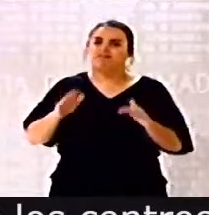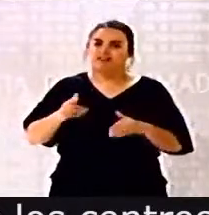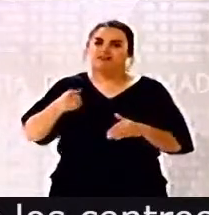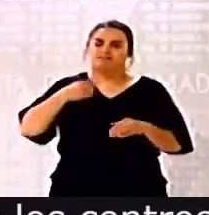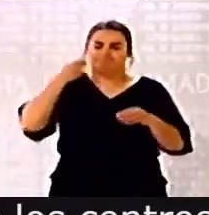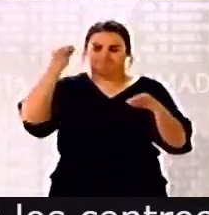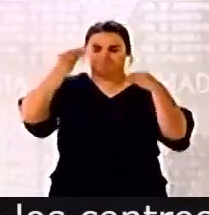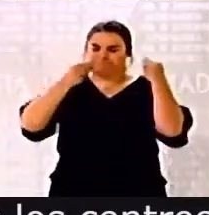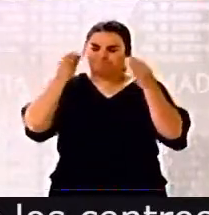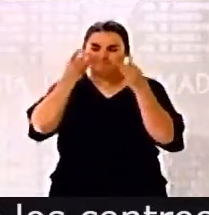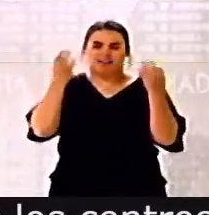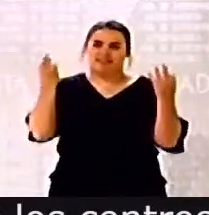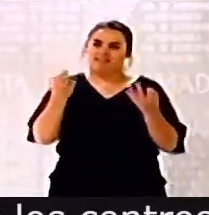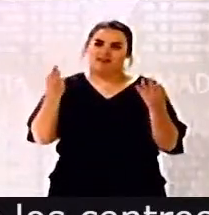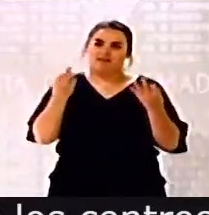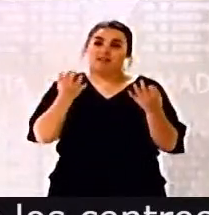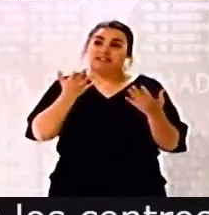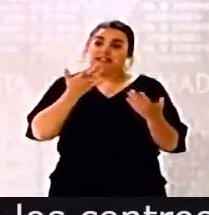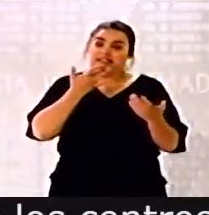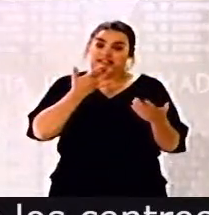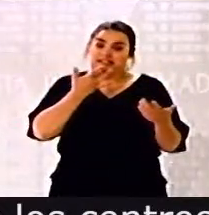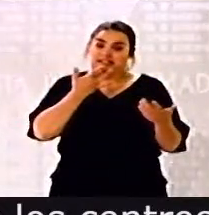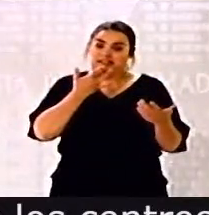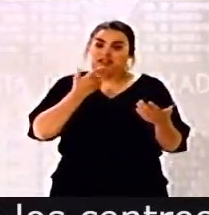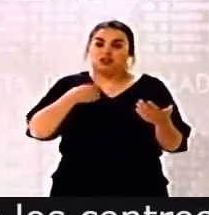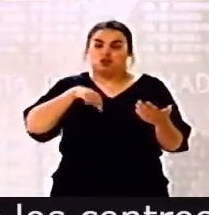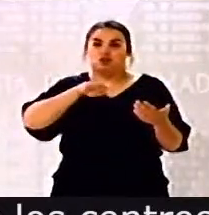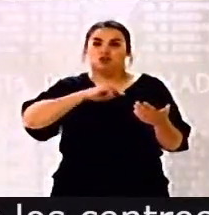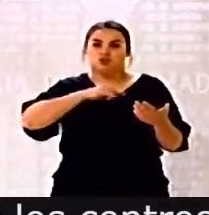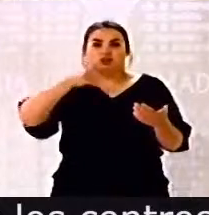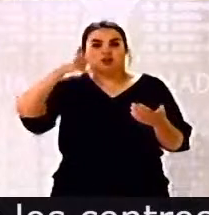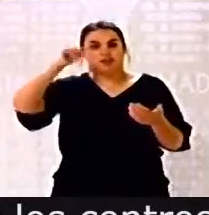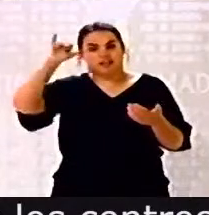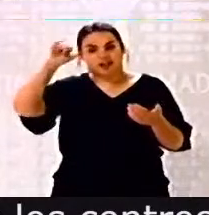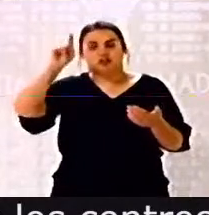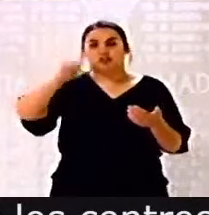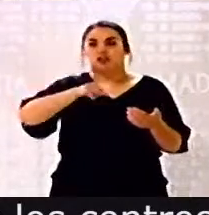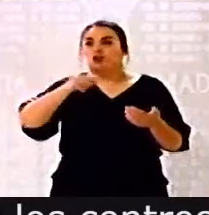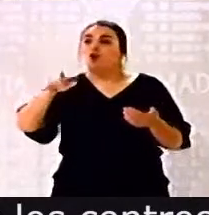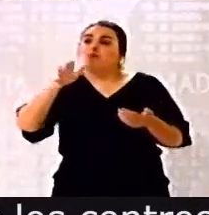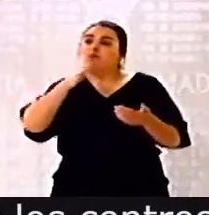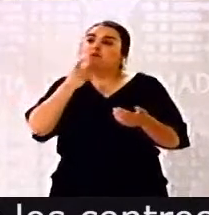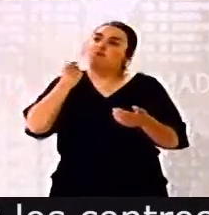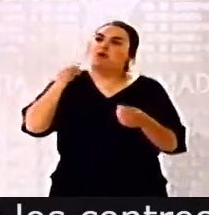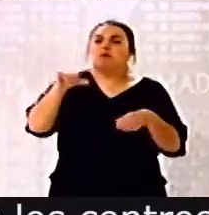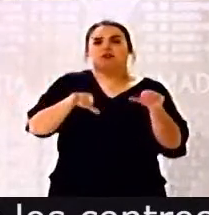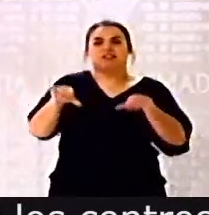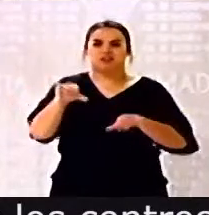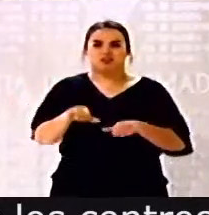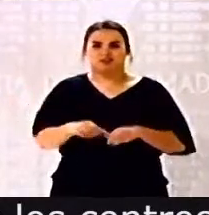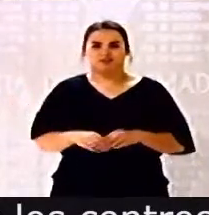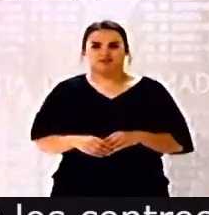hacernos reflexionar si verdaderamente podemos ponerlo en riesgo por un rato de botellón.